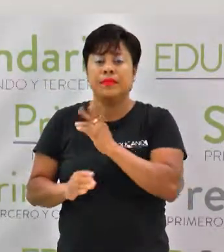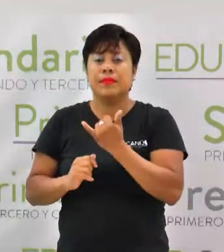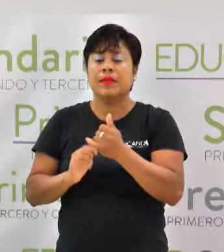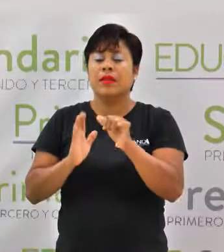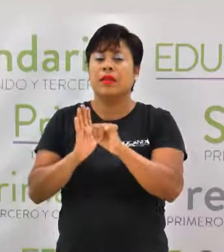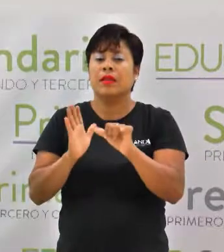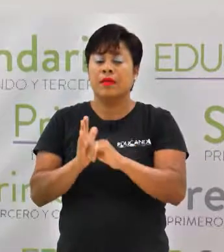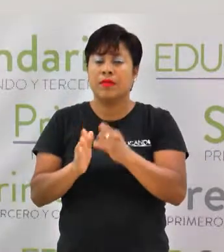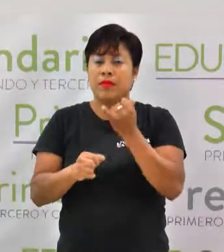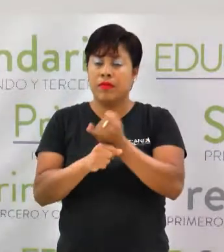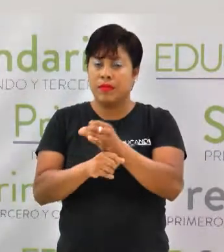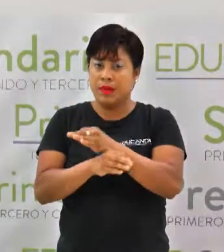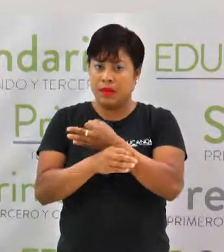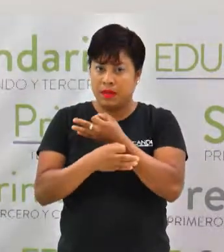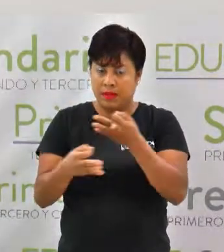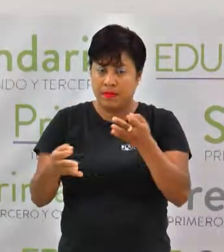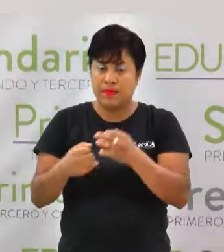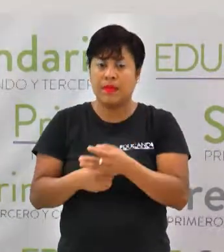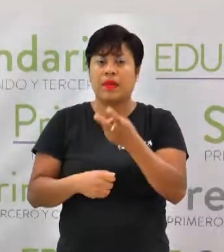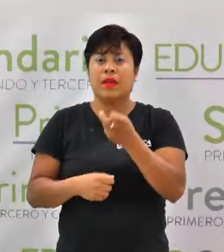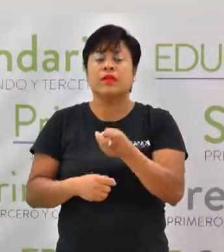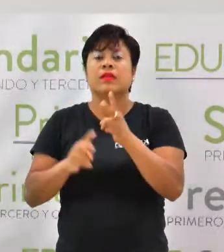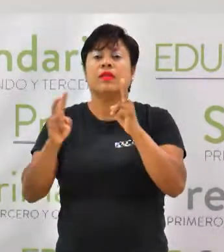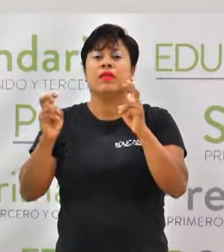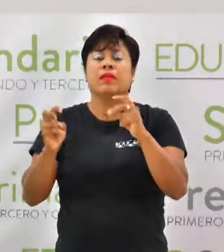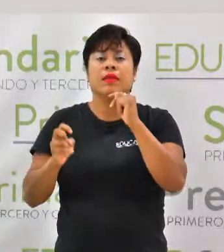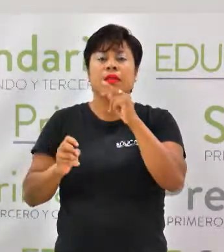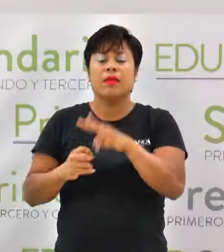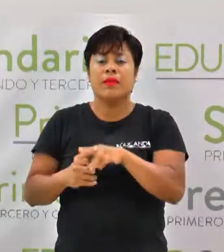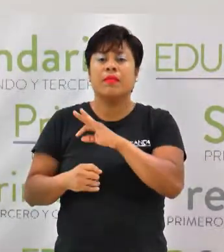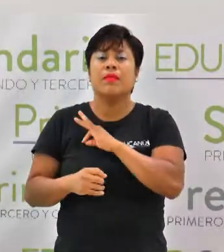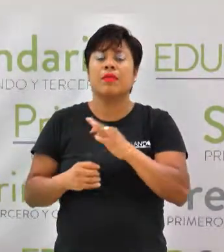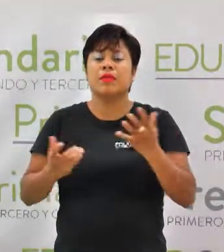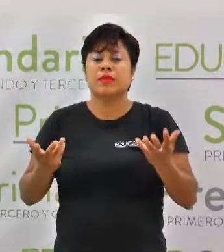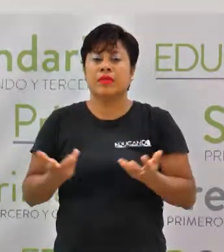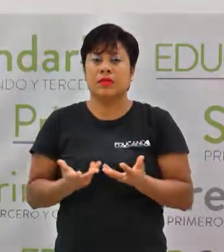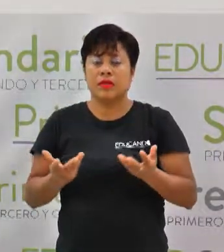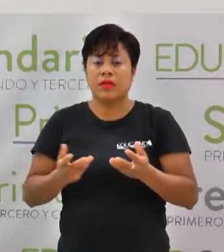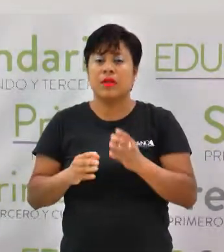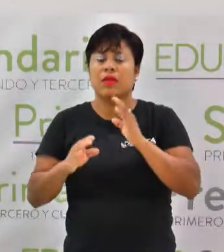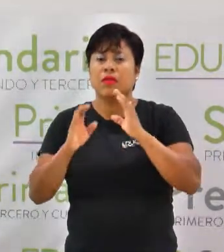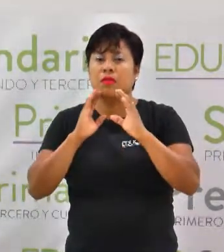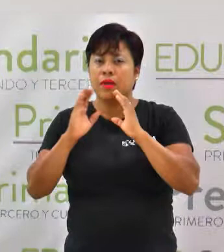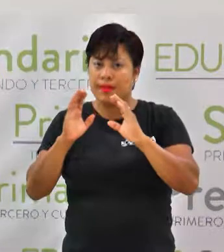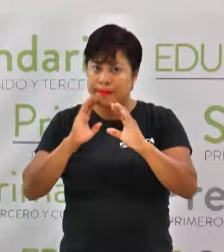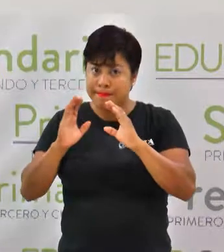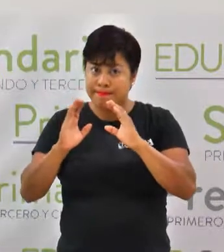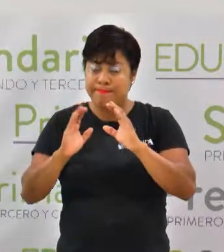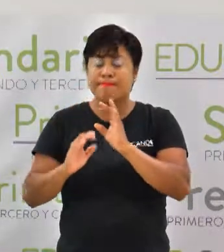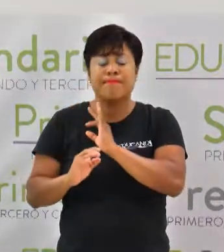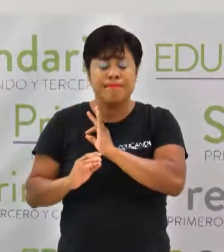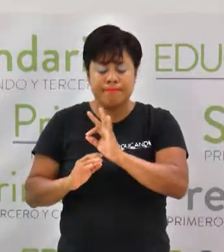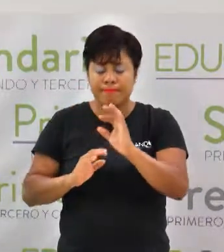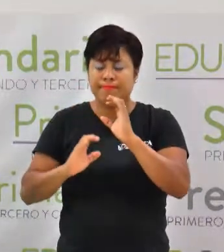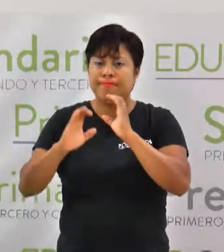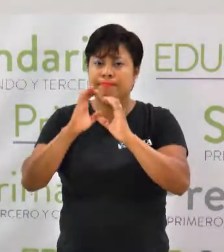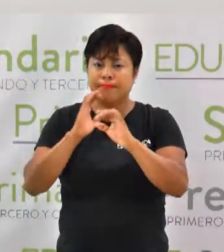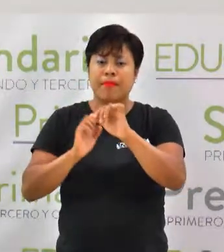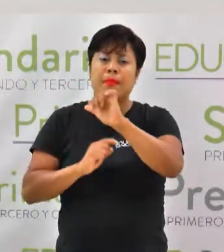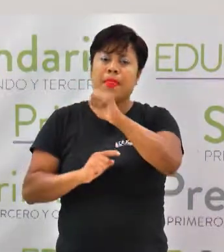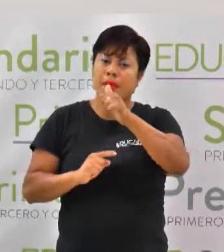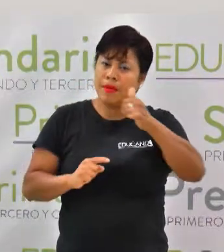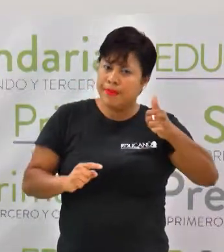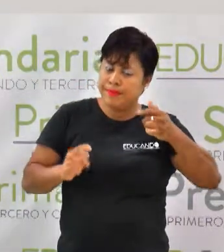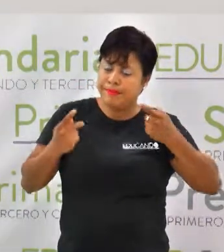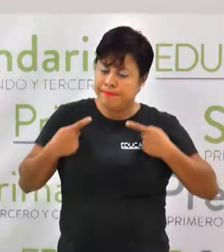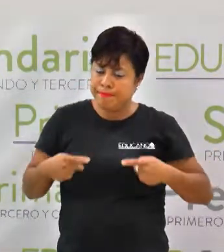noticia y del artículo informativo, es un tema que también nos permite comunicar